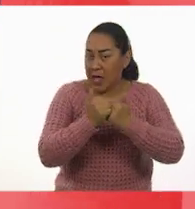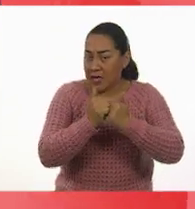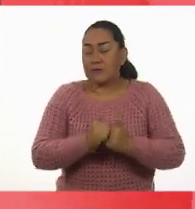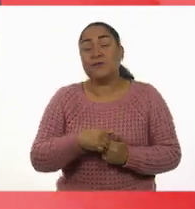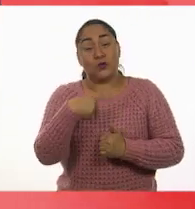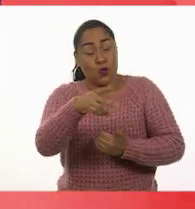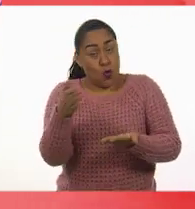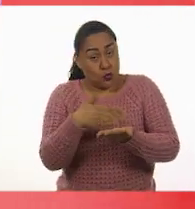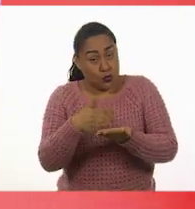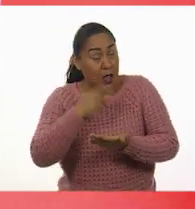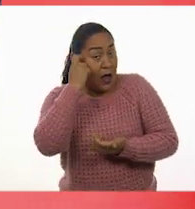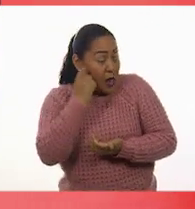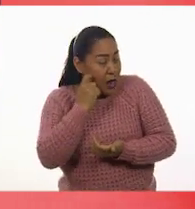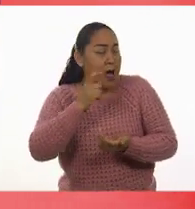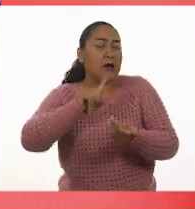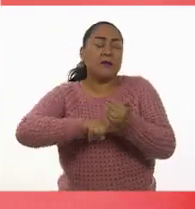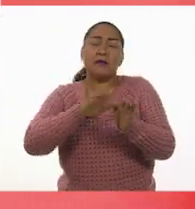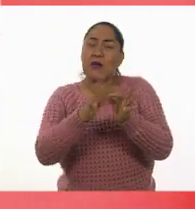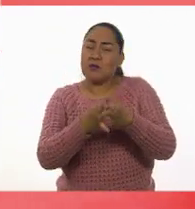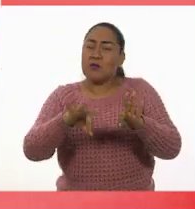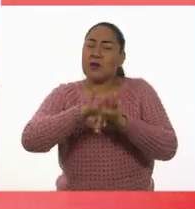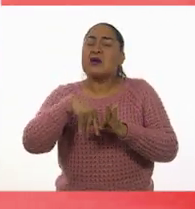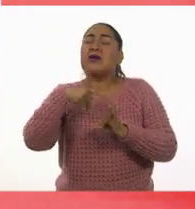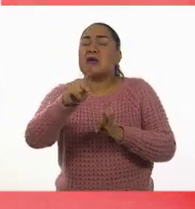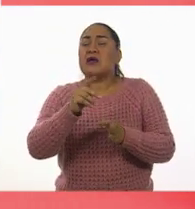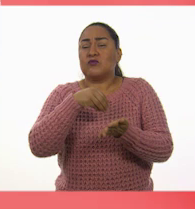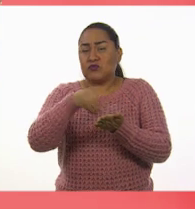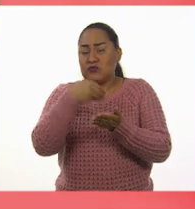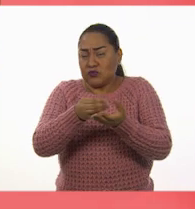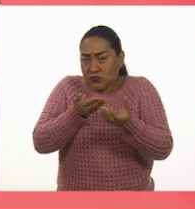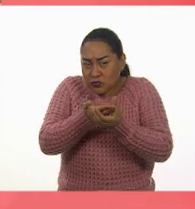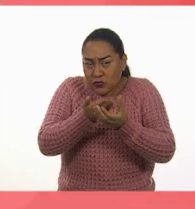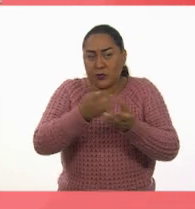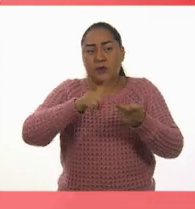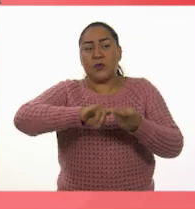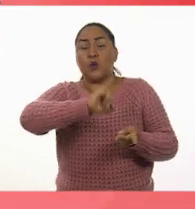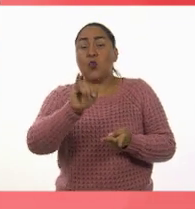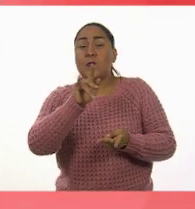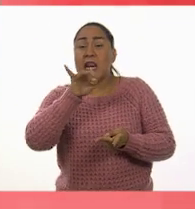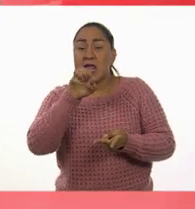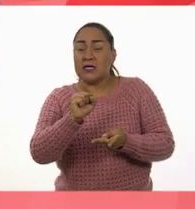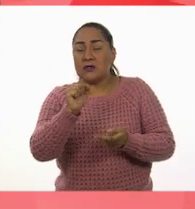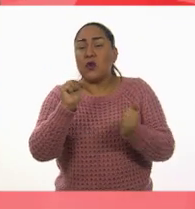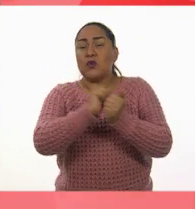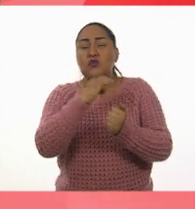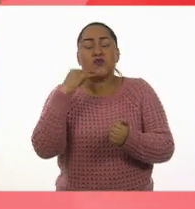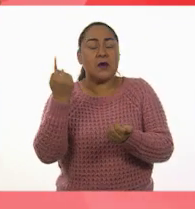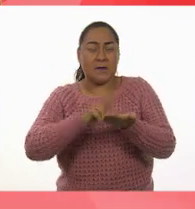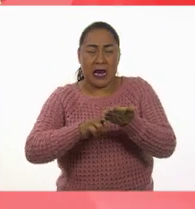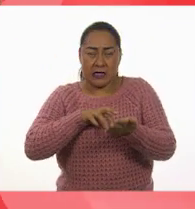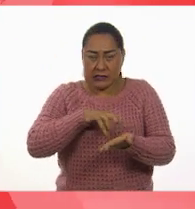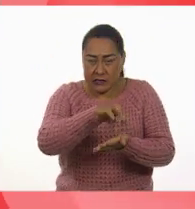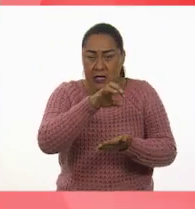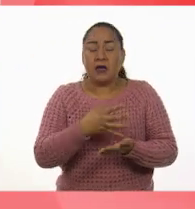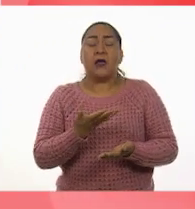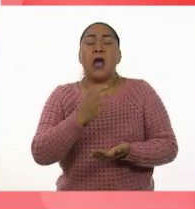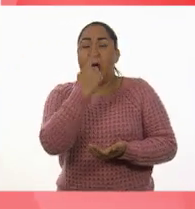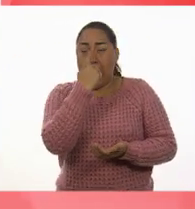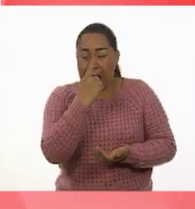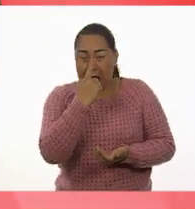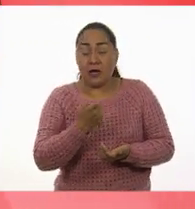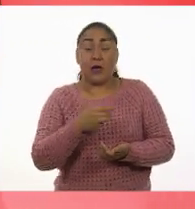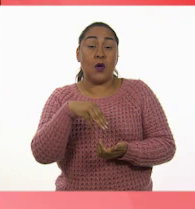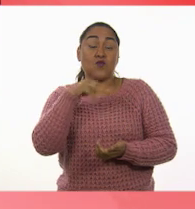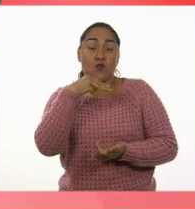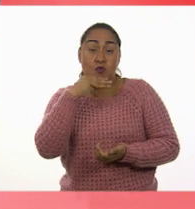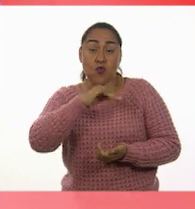cocina guerrerense también destaca el relleno de puerco, los jumiles con salsa de chile verde, jitomate y ajo, mole de